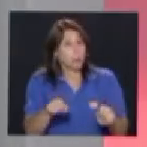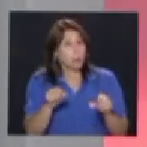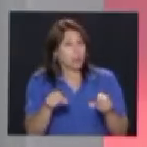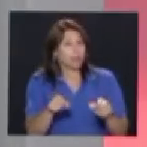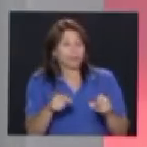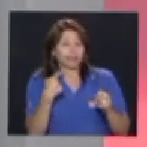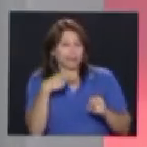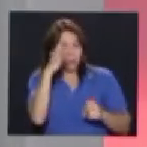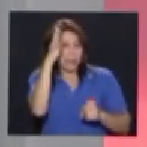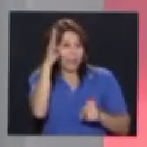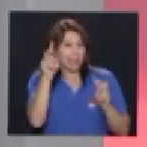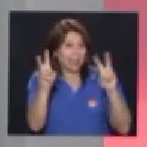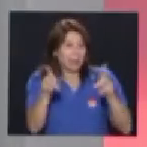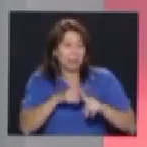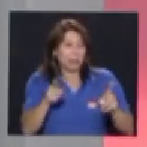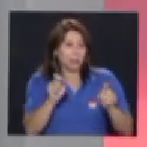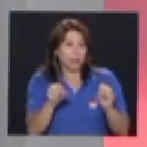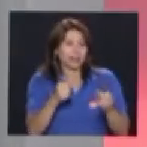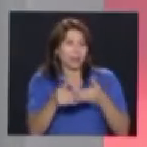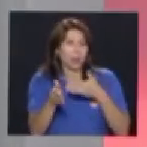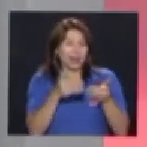inventé ese, pero cualquiera podría ser,